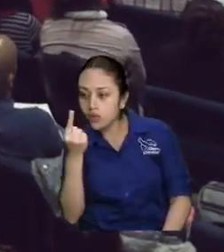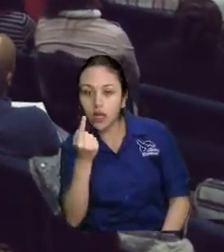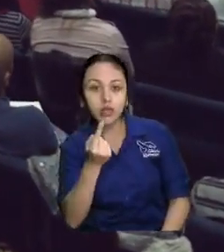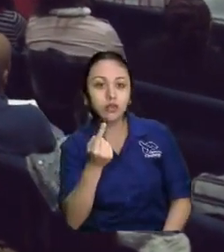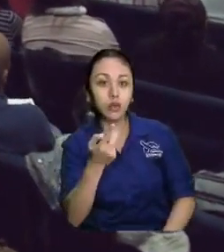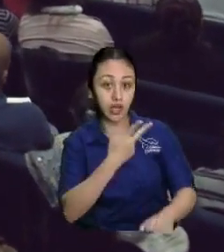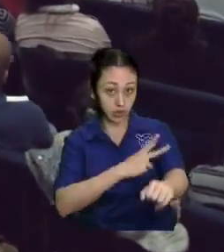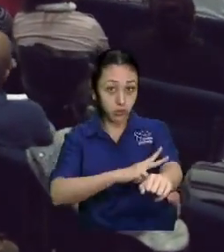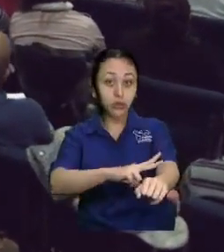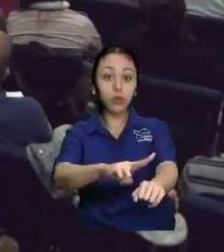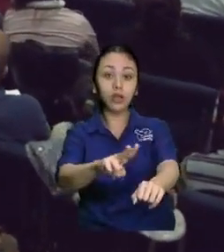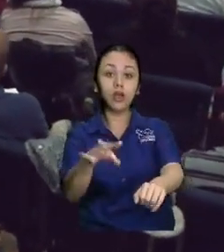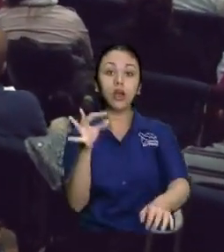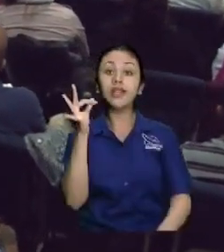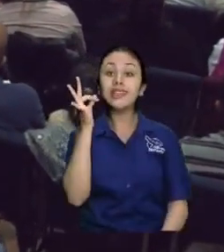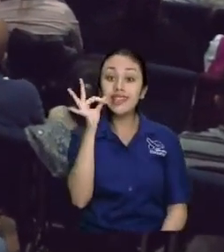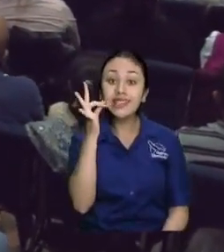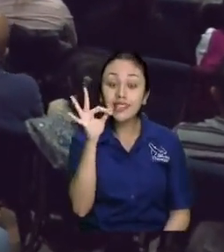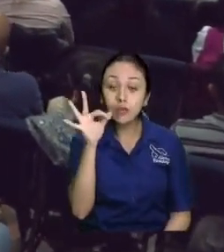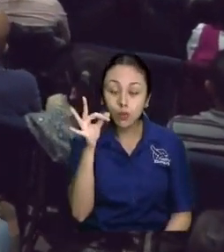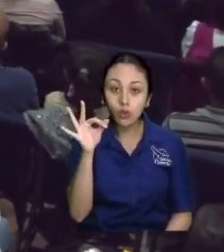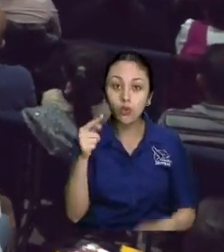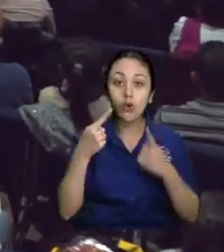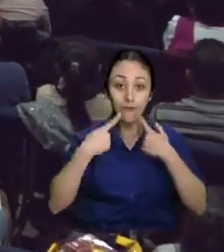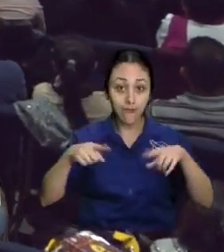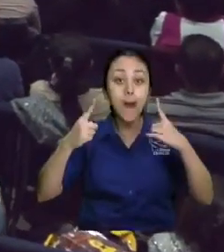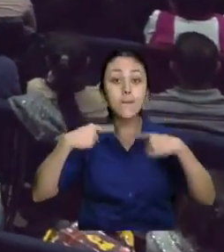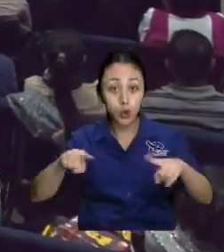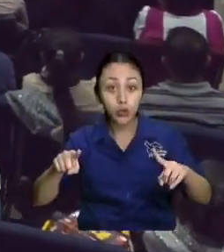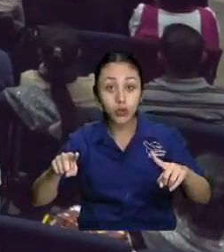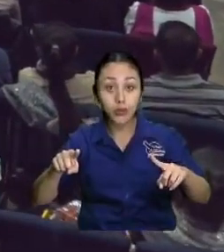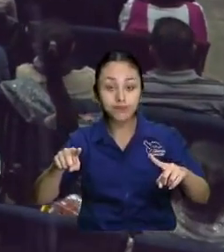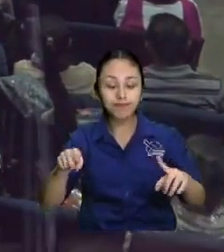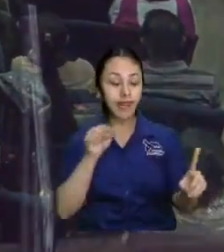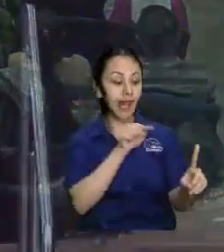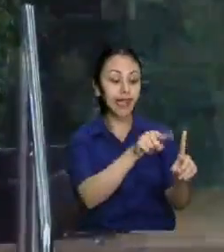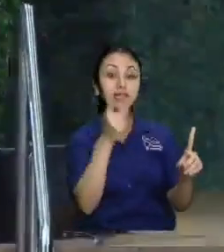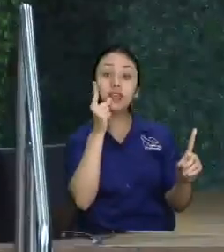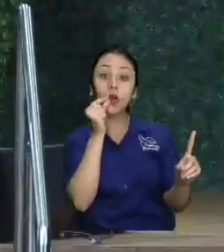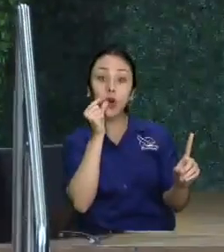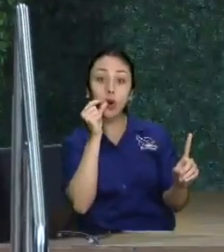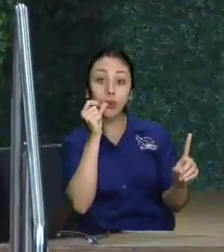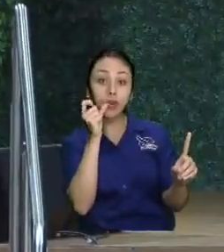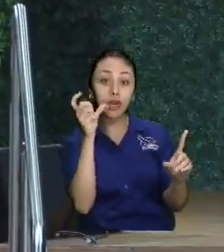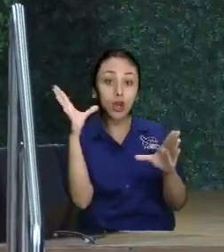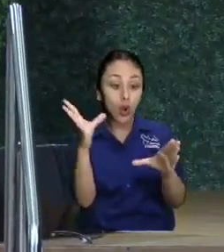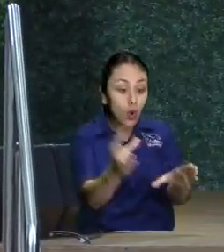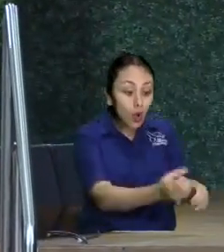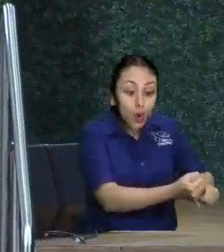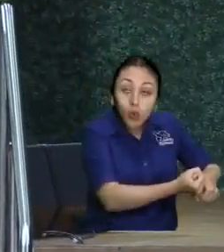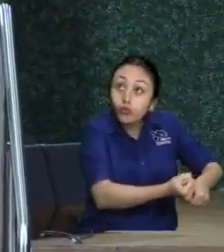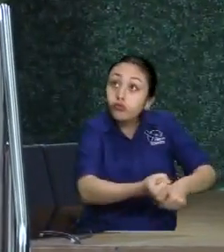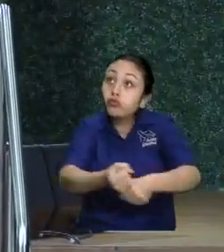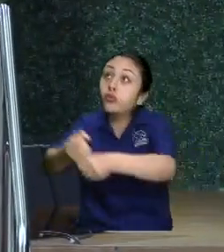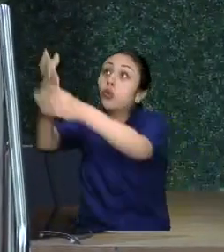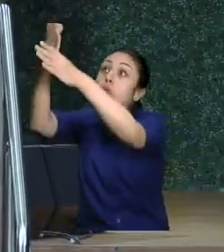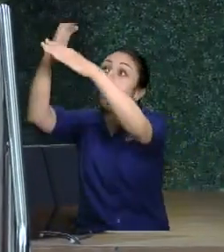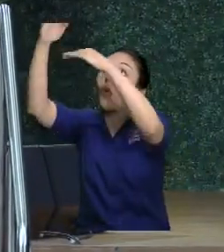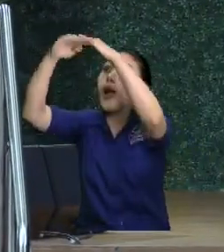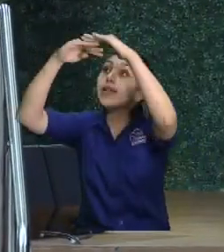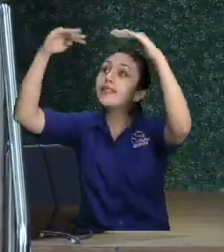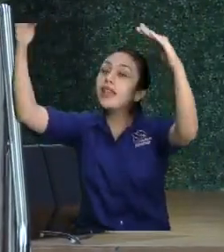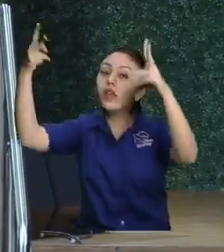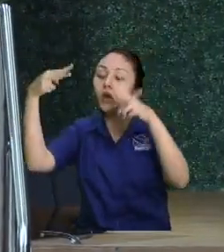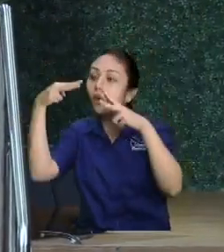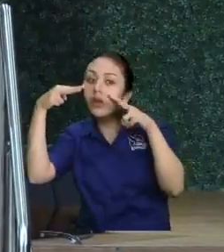que se hizo viral. Entonces, él viene y se lo llevan y le enseñan el cielo y después